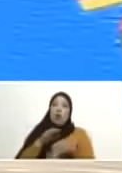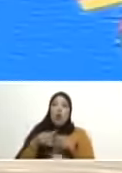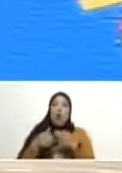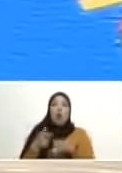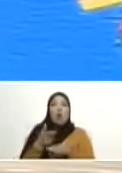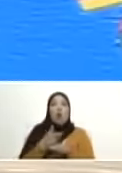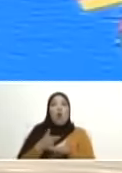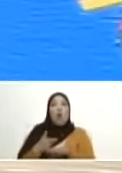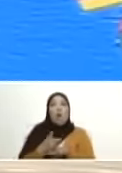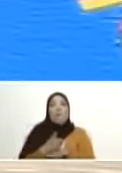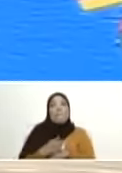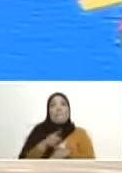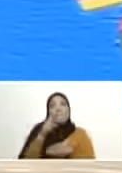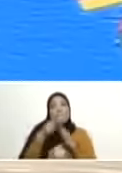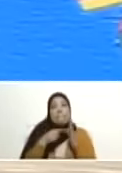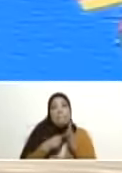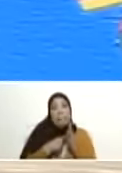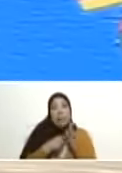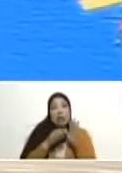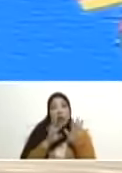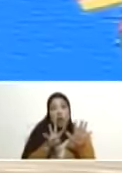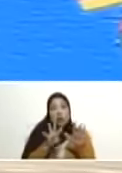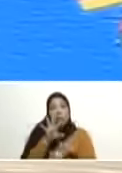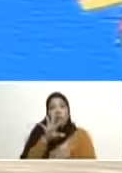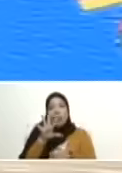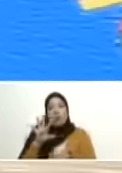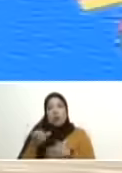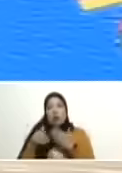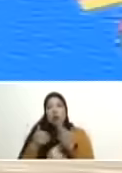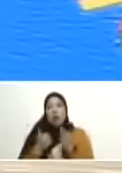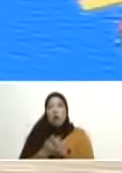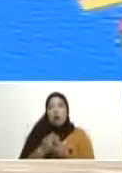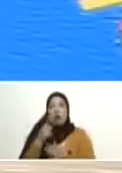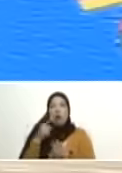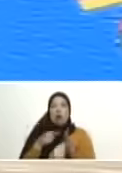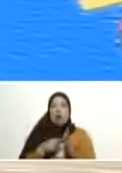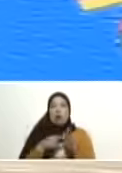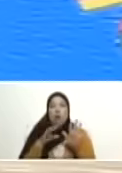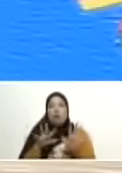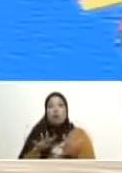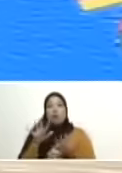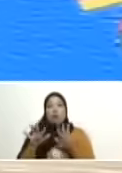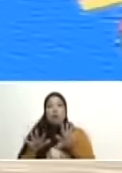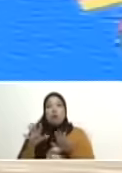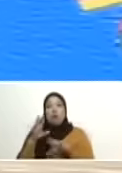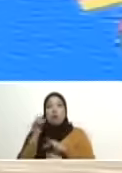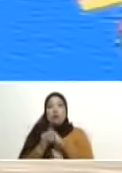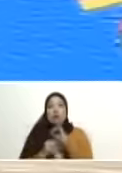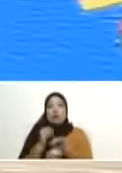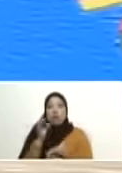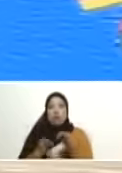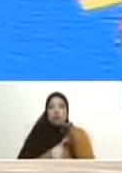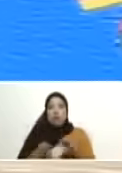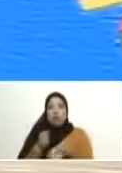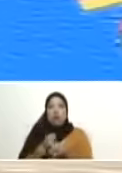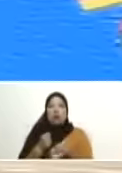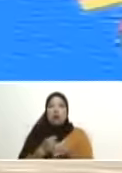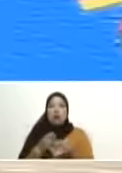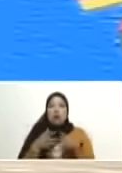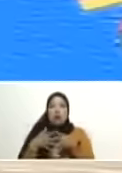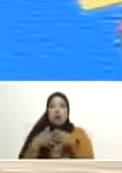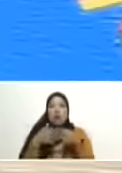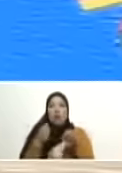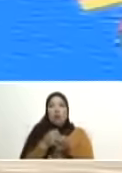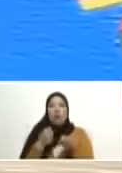desde 1945 al año 2023, de que no reconocemos a la Corte Internacional de Justicia como instancia